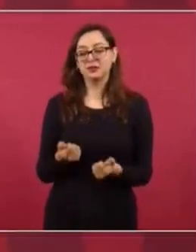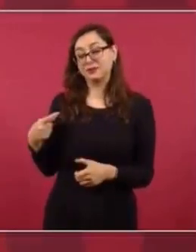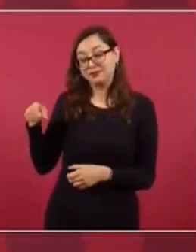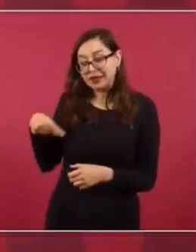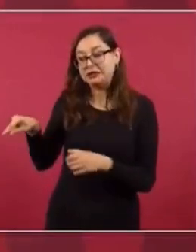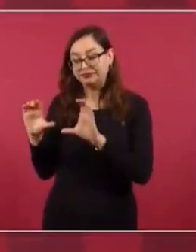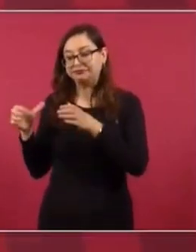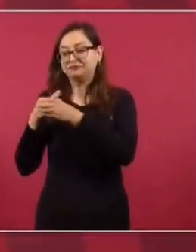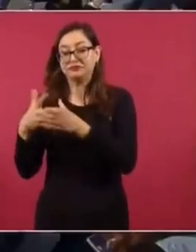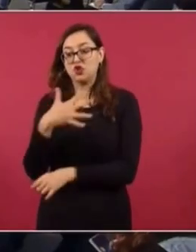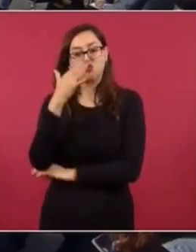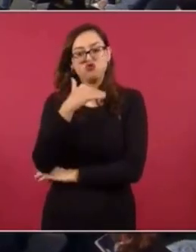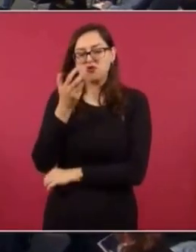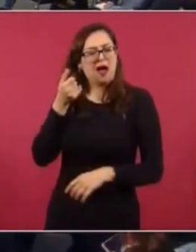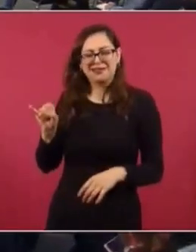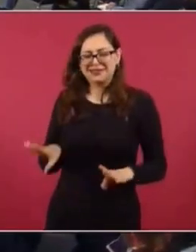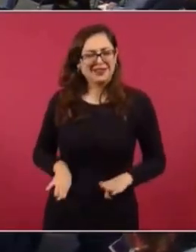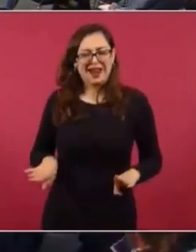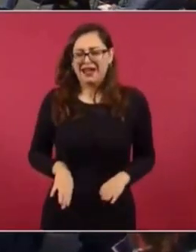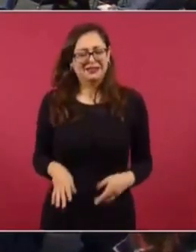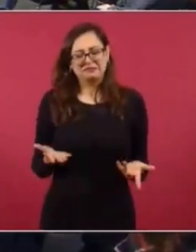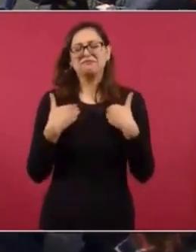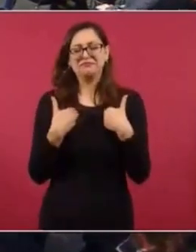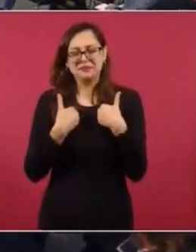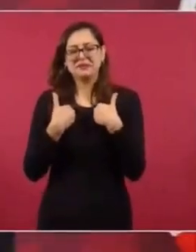corrupta defienda